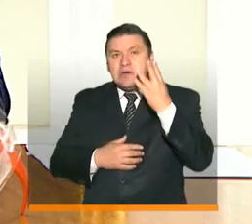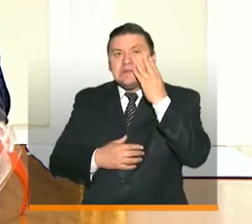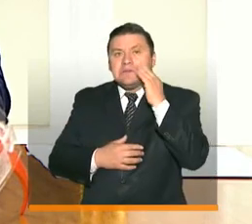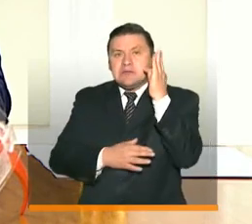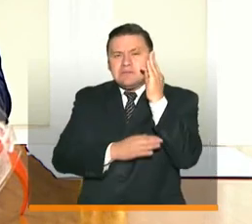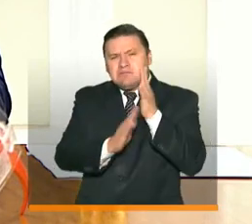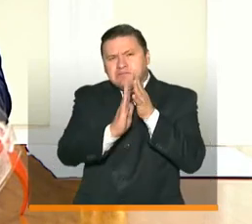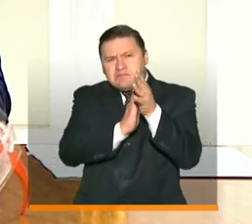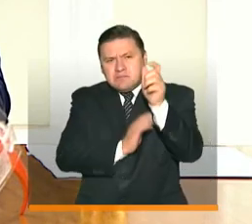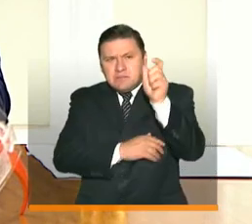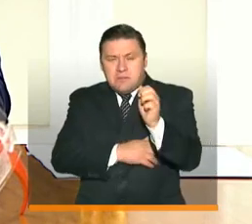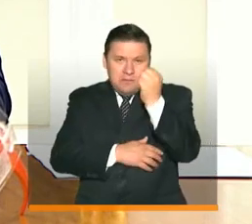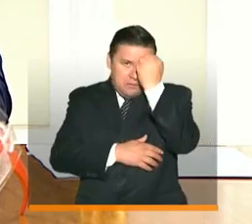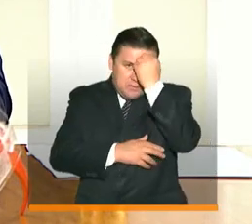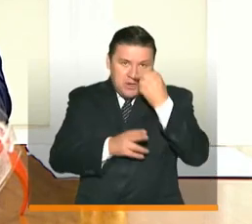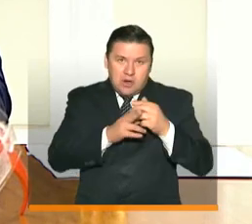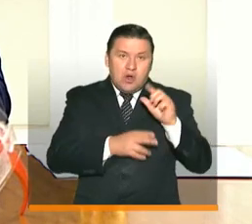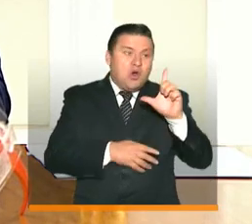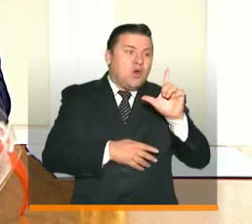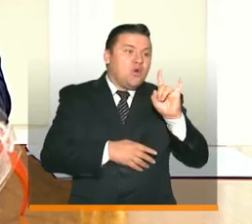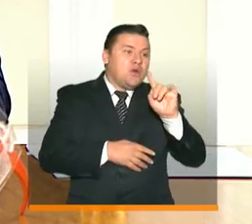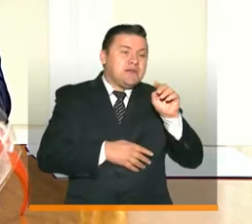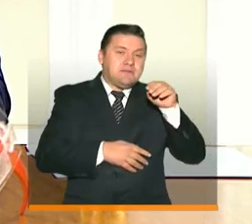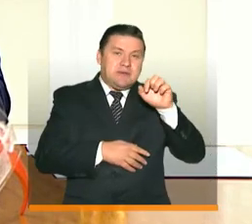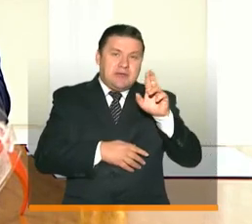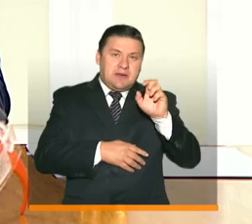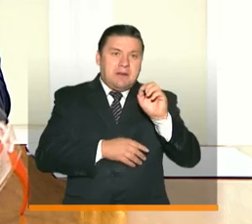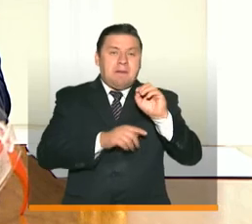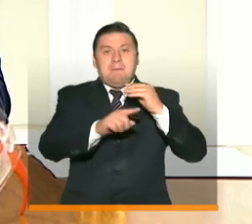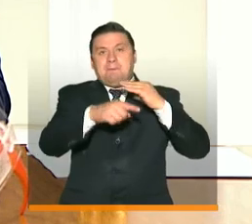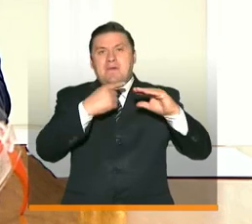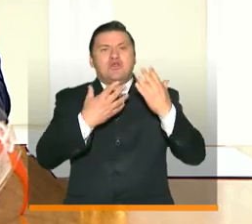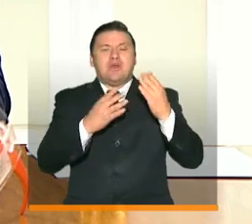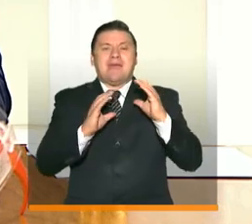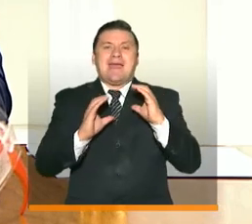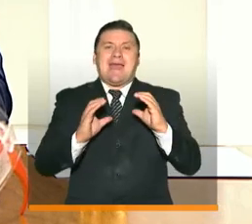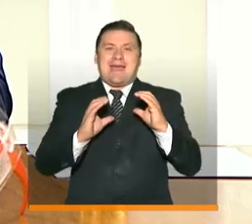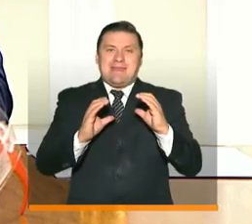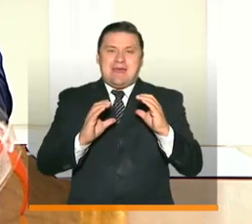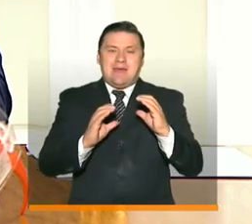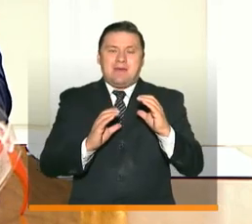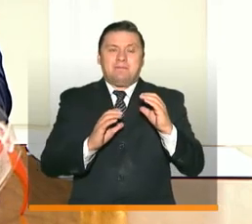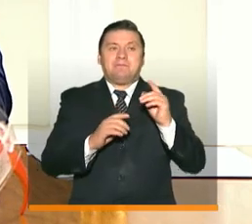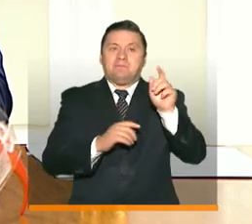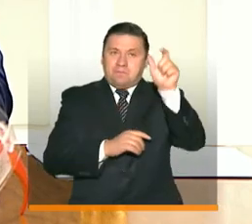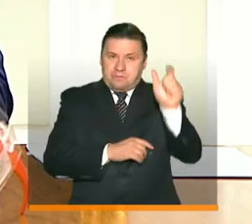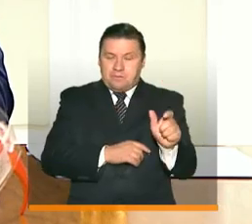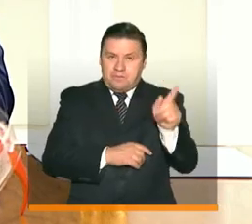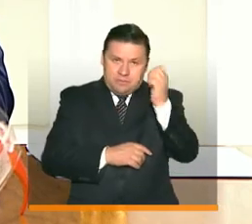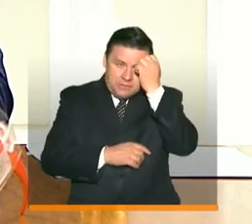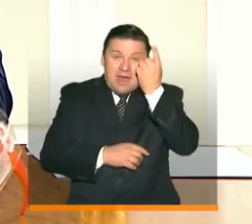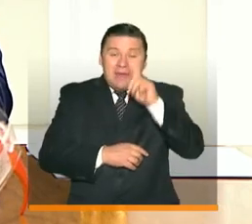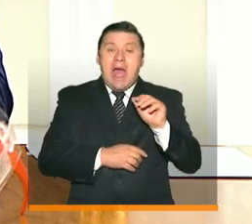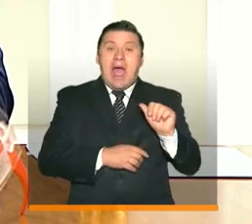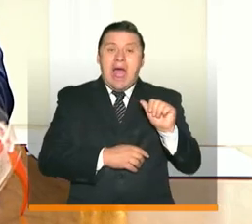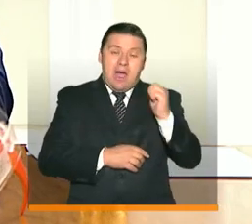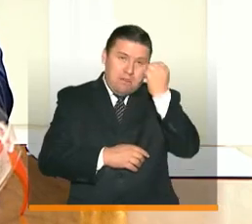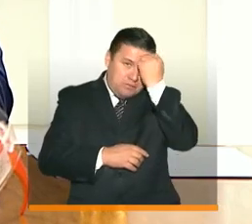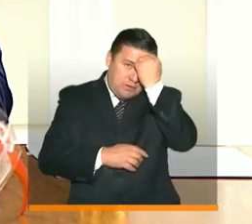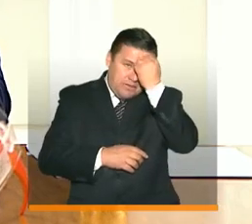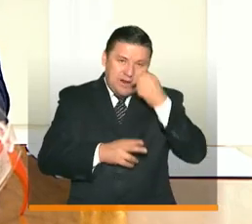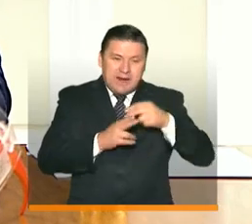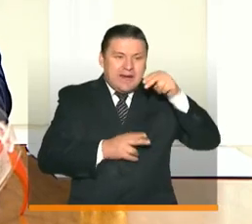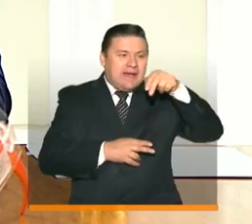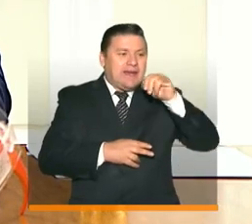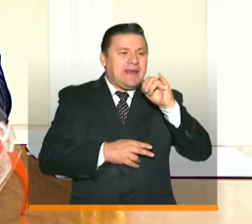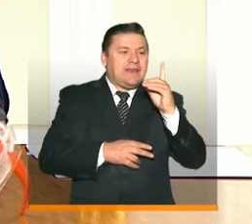testimonios. El profe Luis Emiro, que nos manda su mensaje desde Caquetá, y también la maestra, la profesora